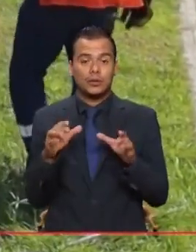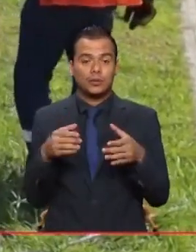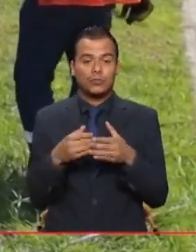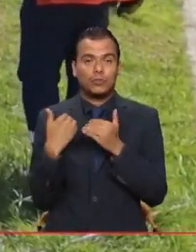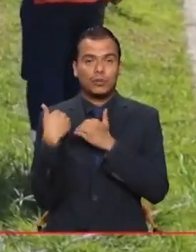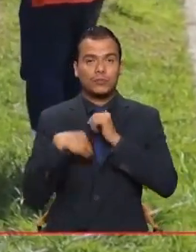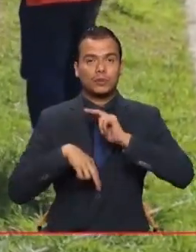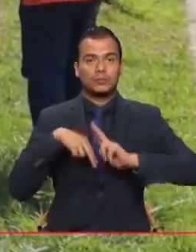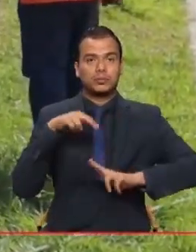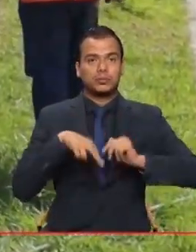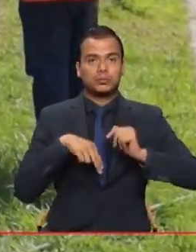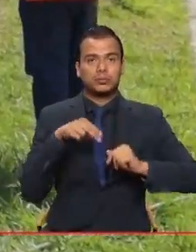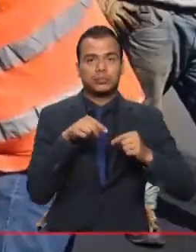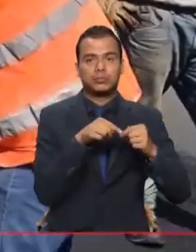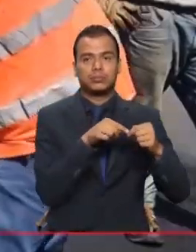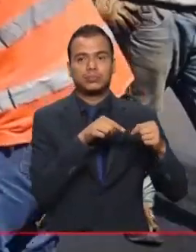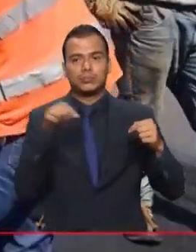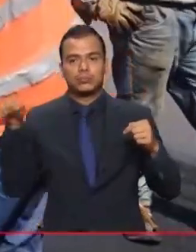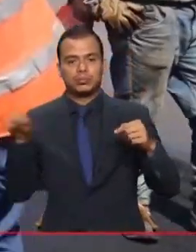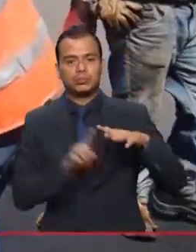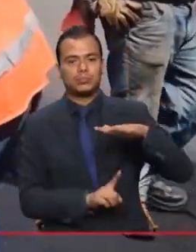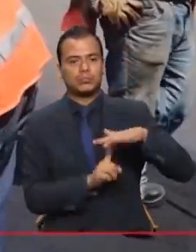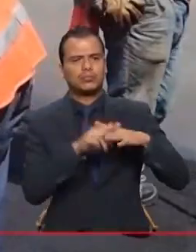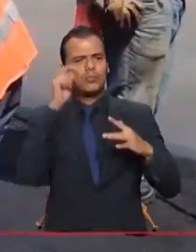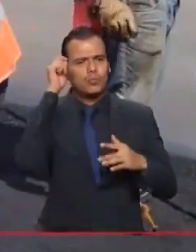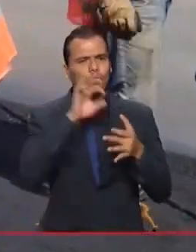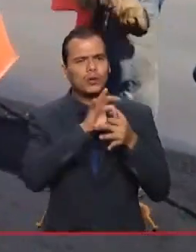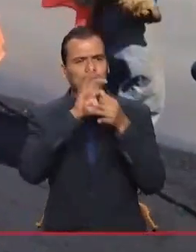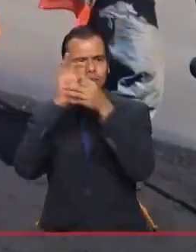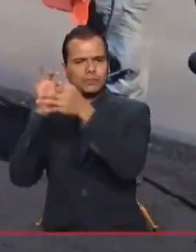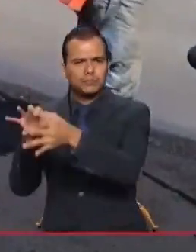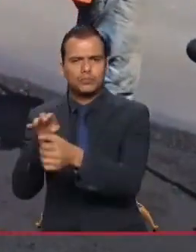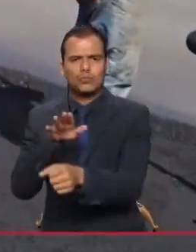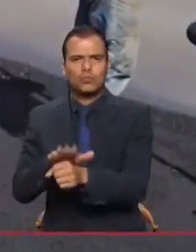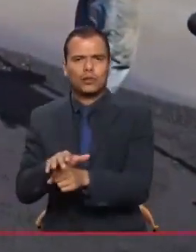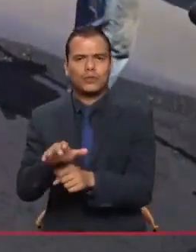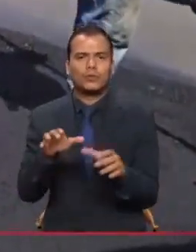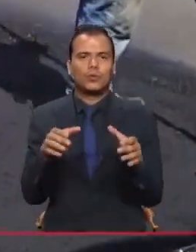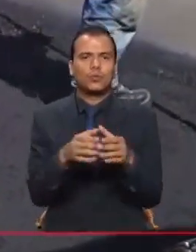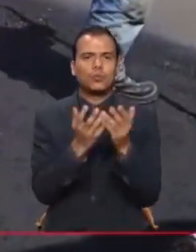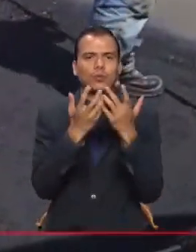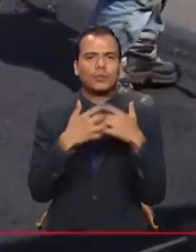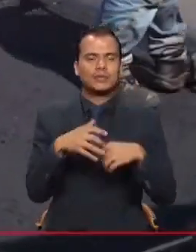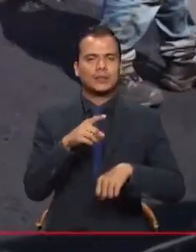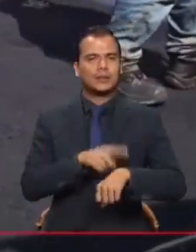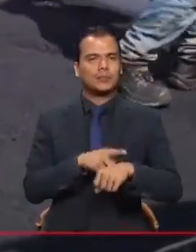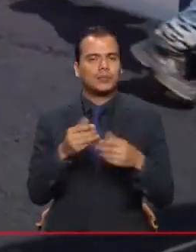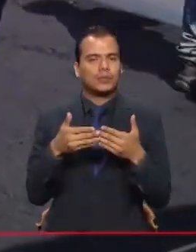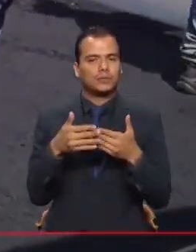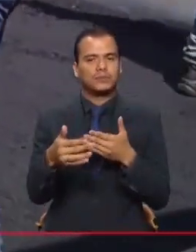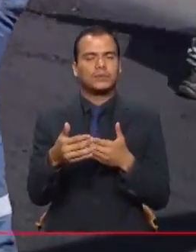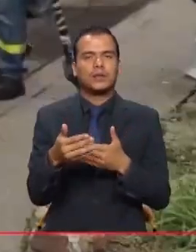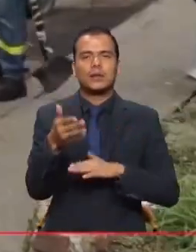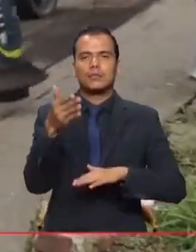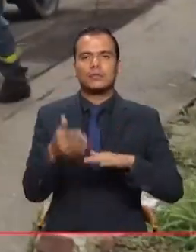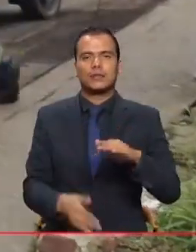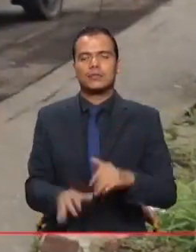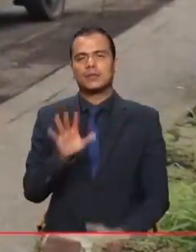concesión para el tramo que abarca desde Buga hasta el Distrito Especial tiene un plazo de 5 años con el objetivo